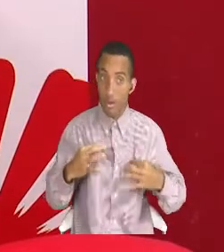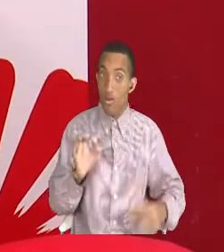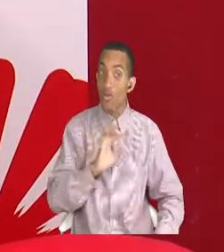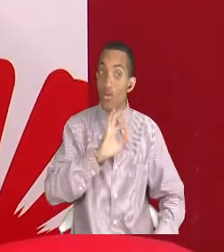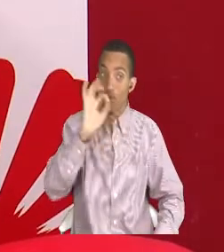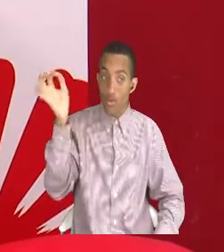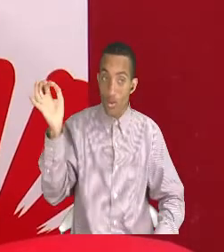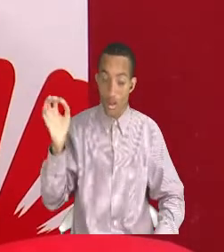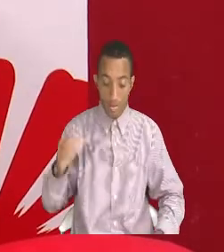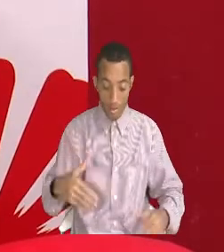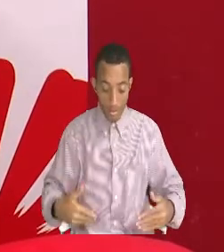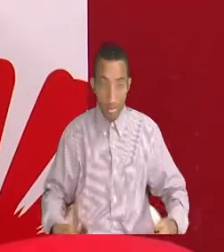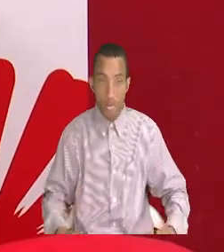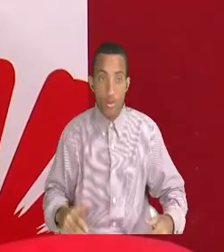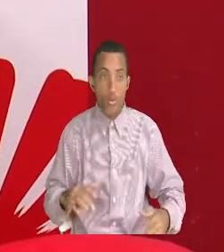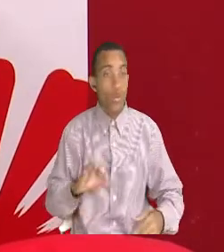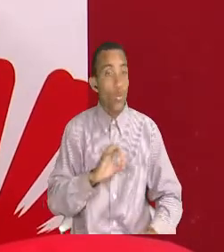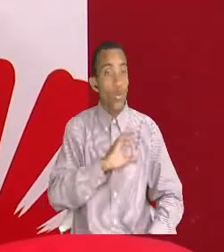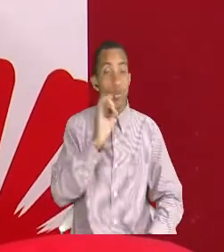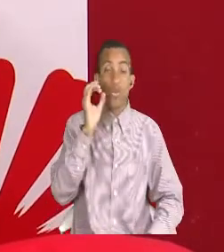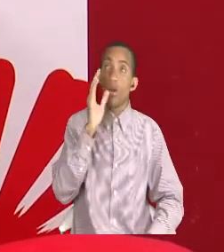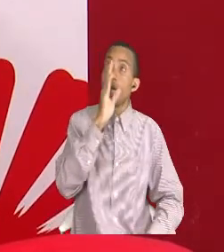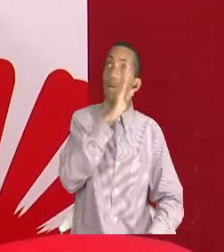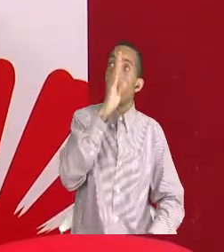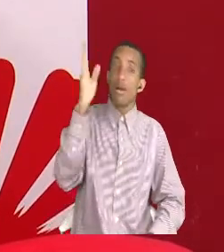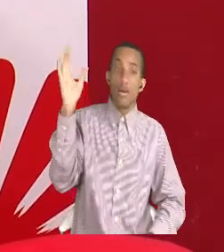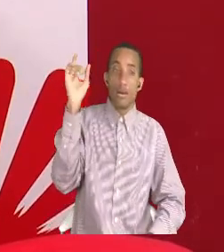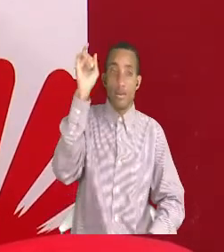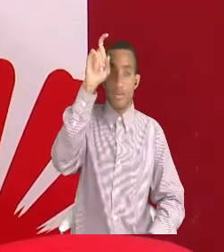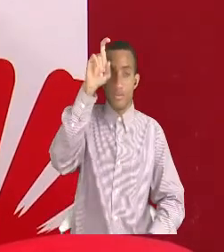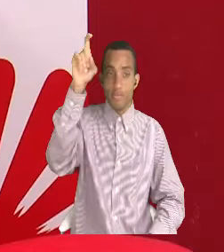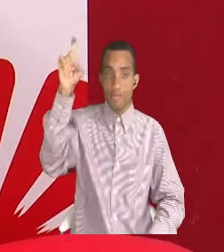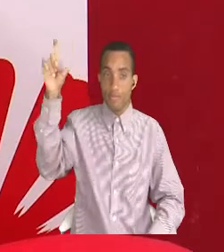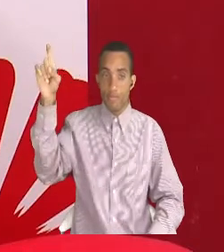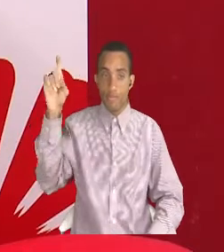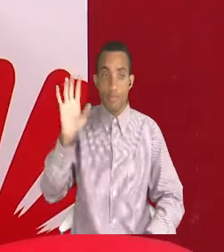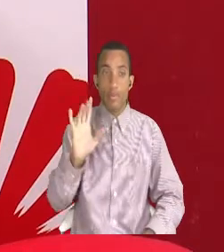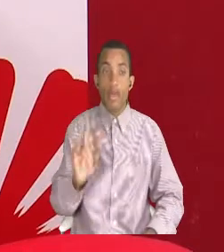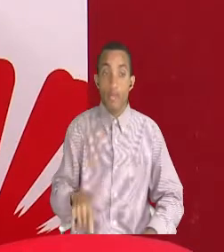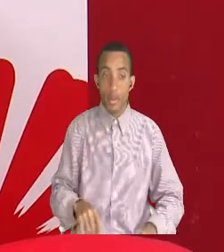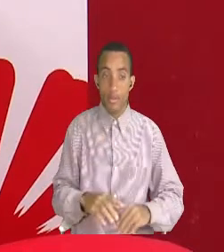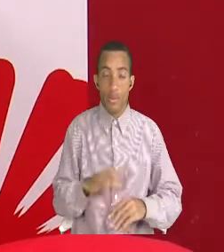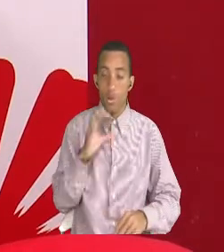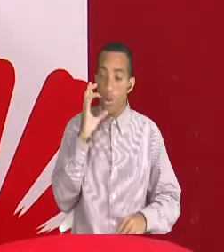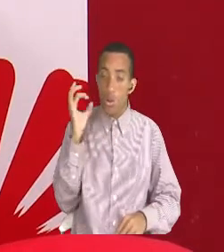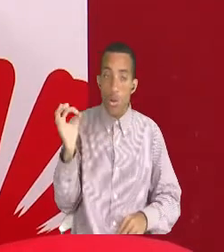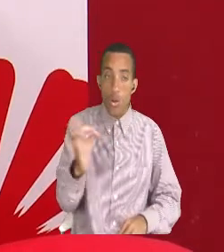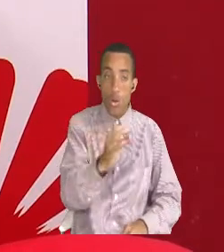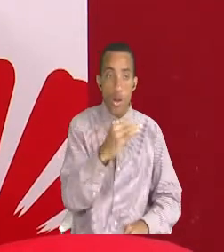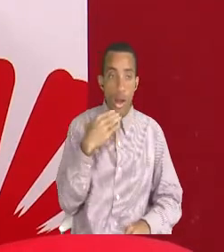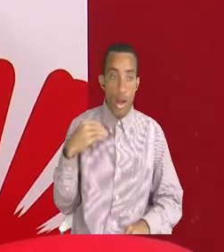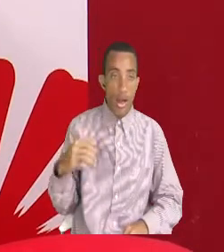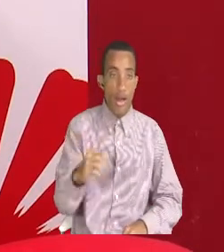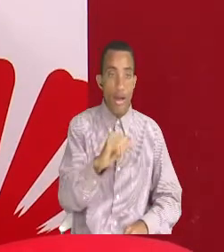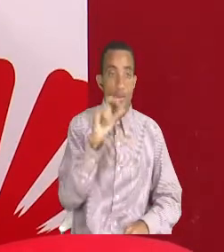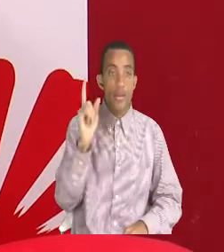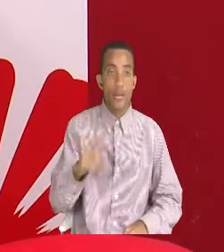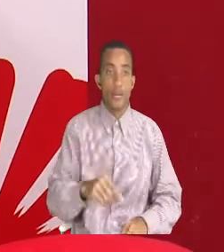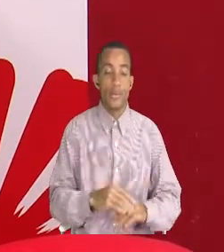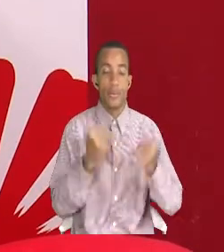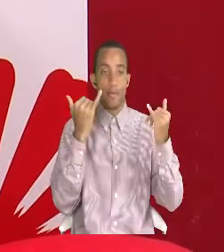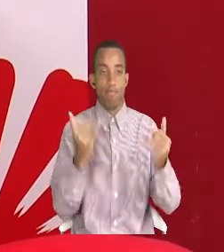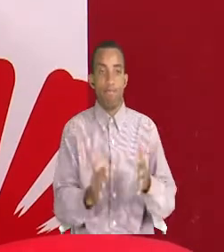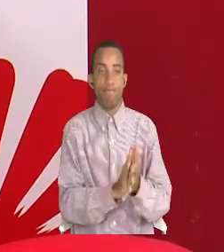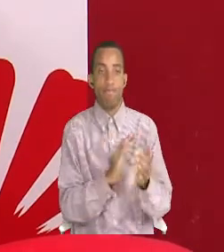conjunto en su armario. No solamente a las mujeres, sino también a los hombres. Y a esta hora de la mañana, antes de entrar en nuestro tema, yo saludo